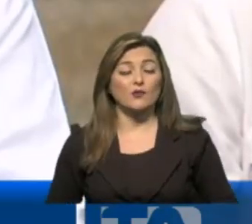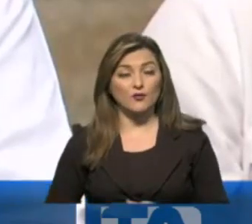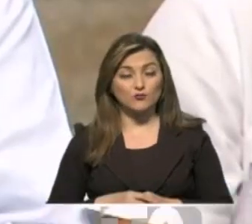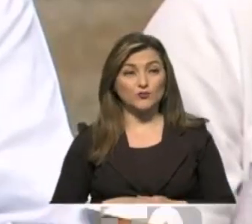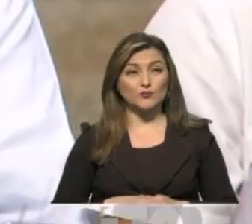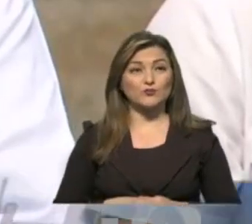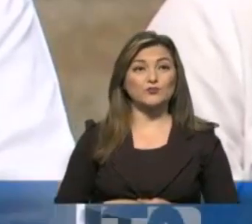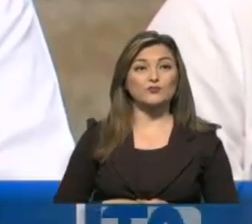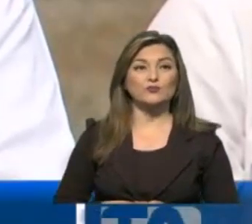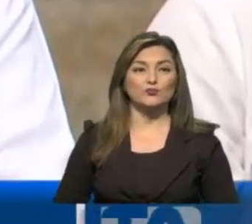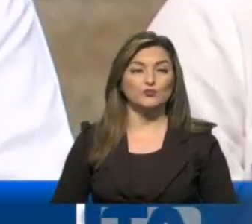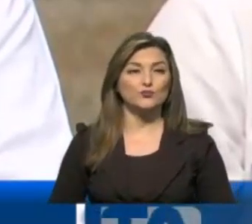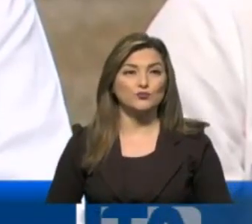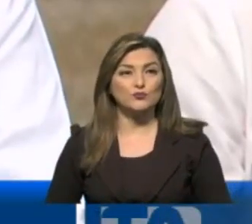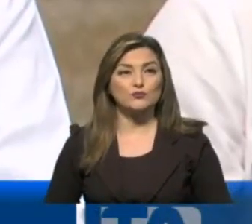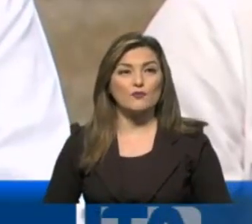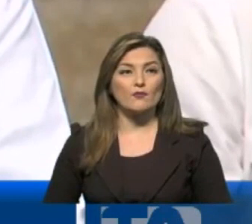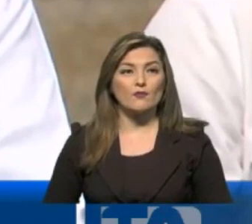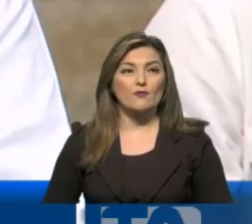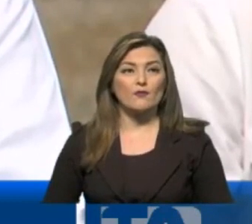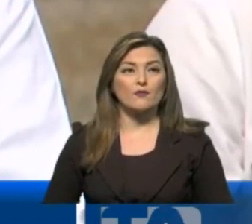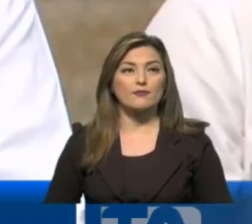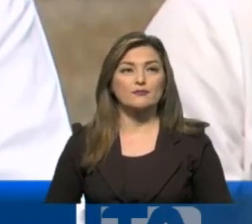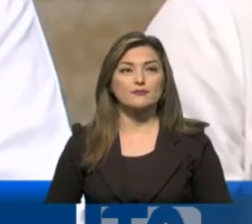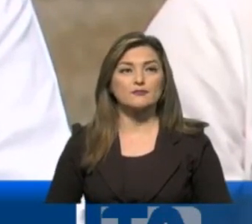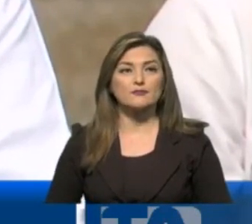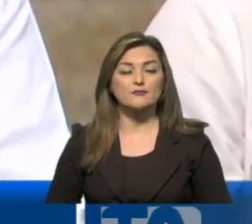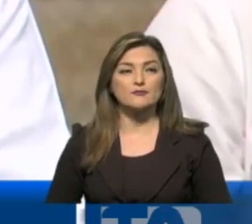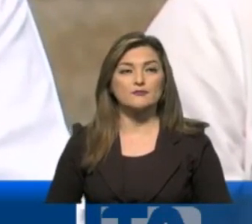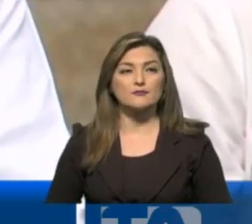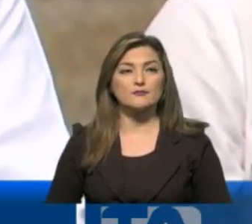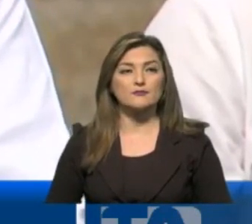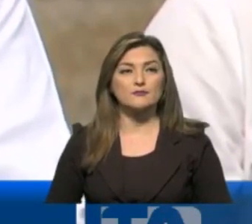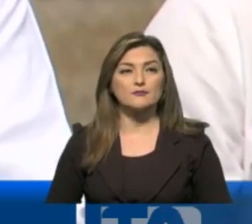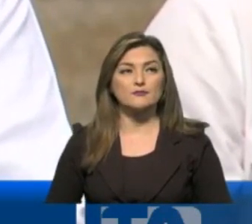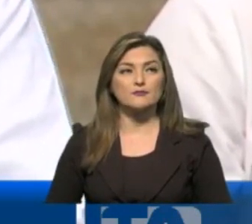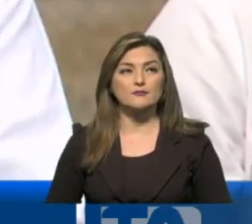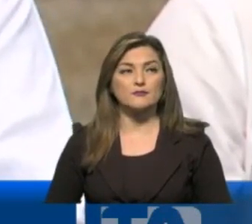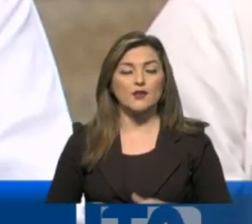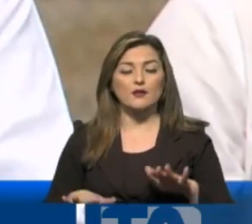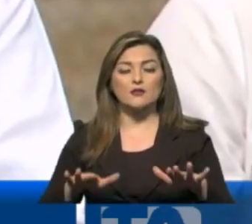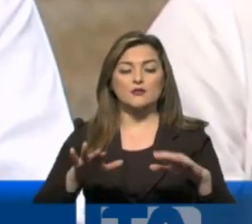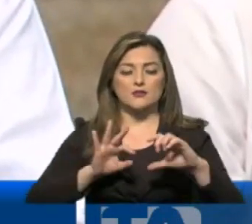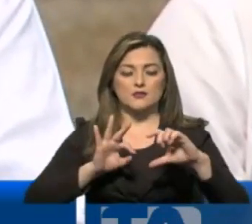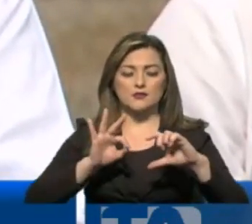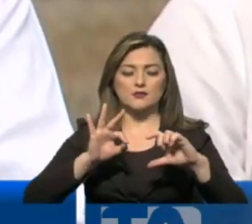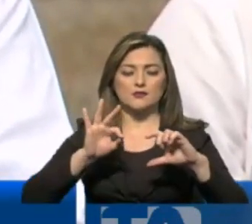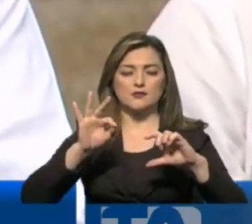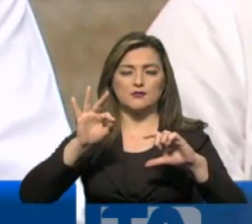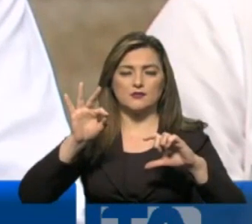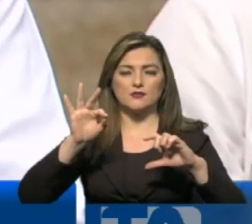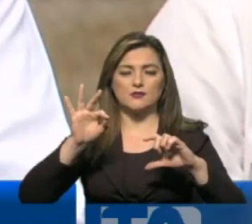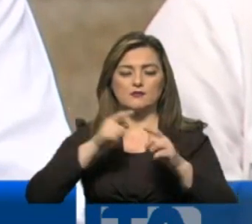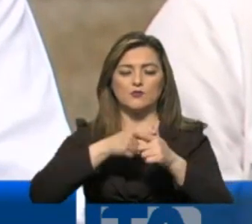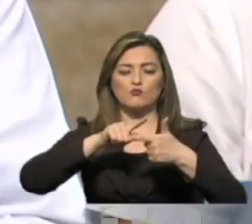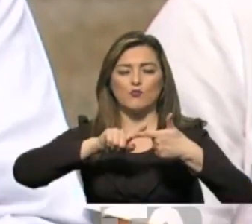en una especie de meseta, pero con un número elevado de casos. El promedio de pacientes